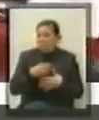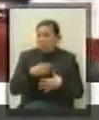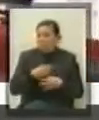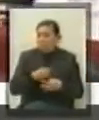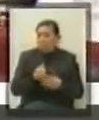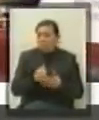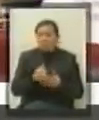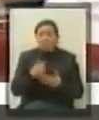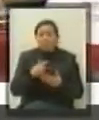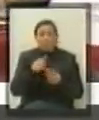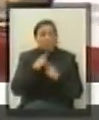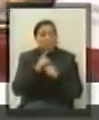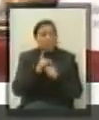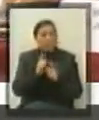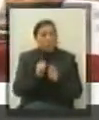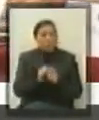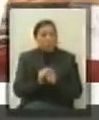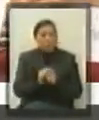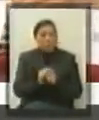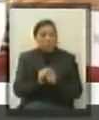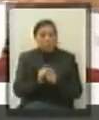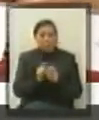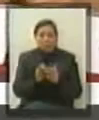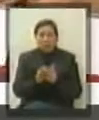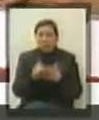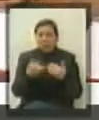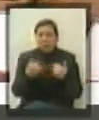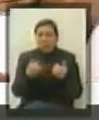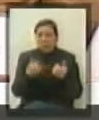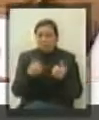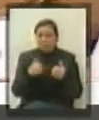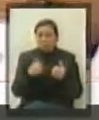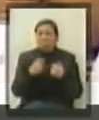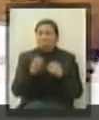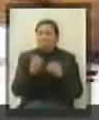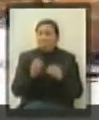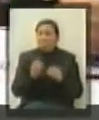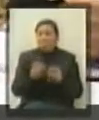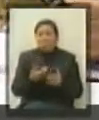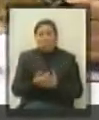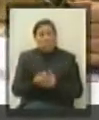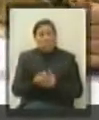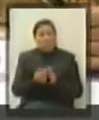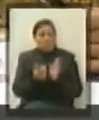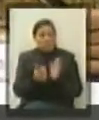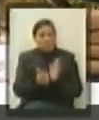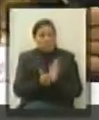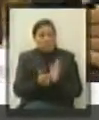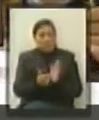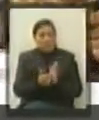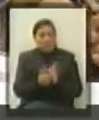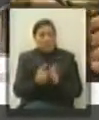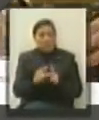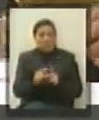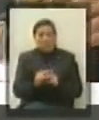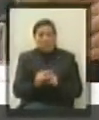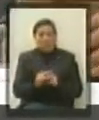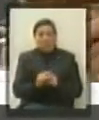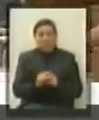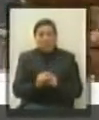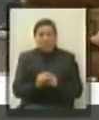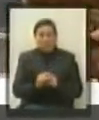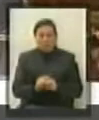interesado y me hubieran preguntado. Muchos de los que hoy día, seguramente en ejercicio legítimo de su función